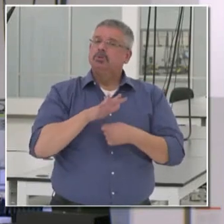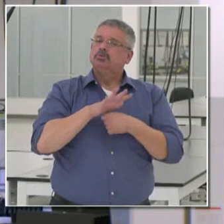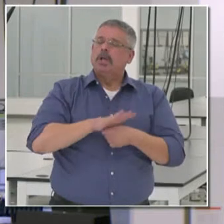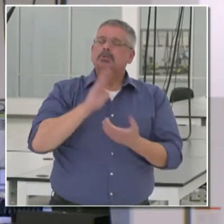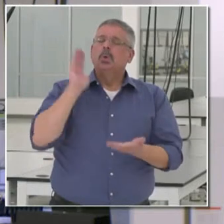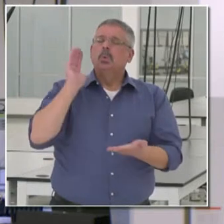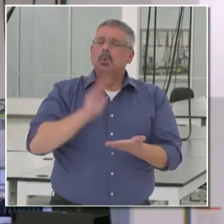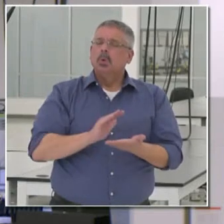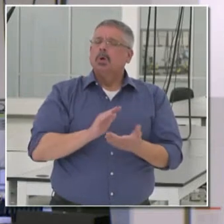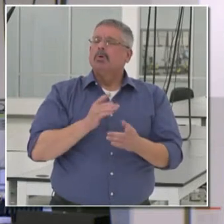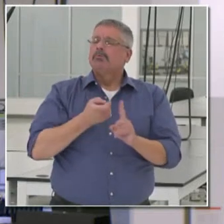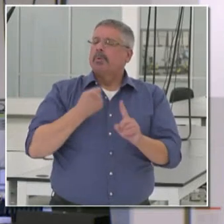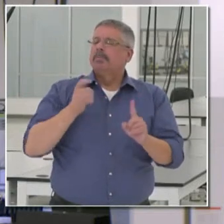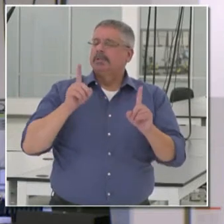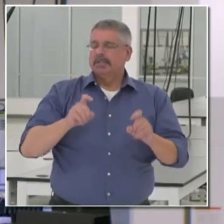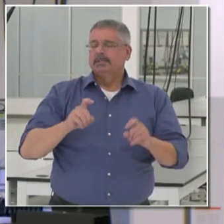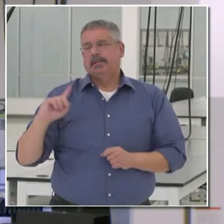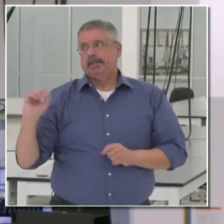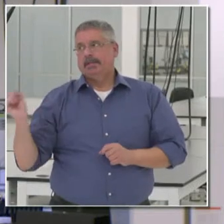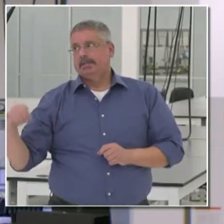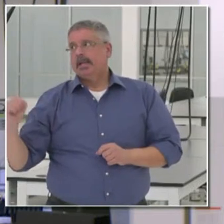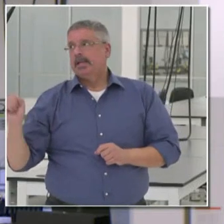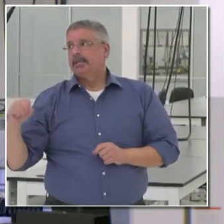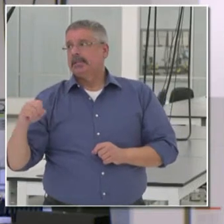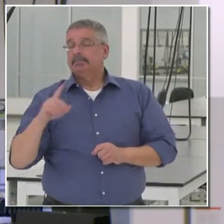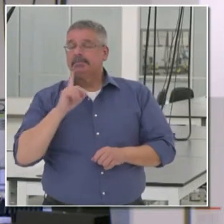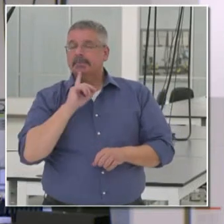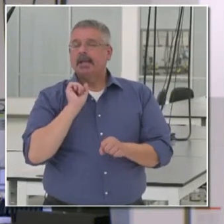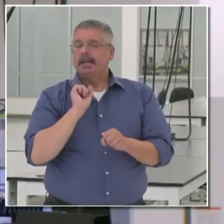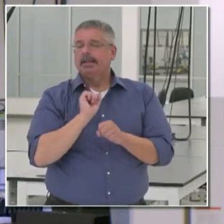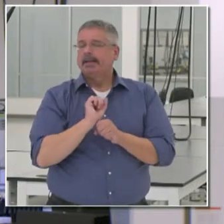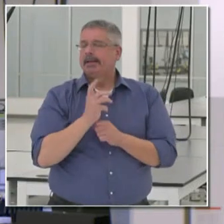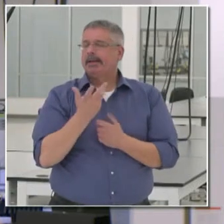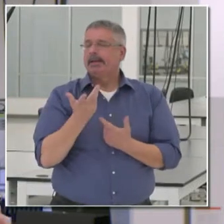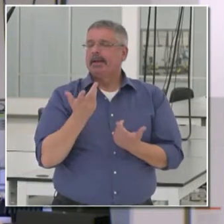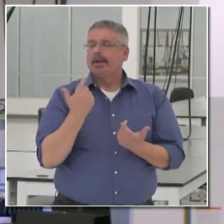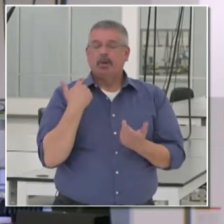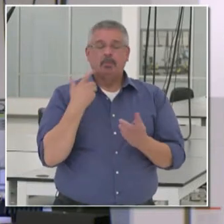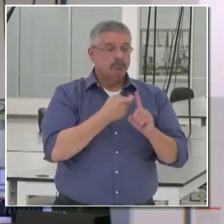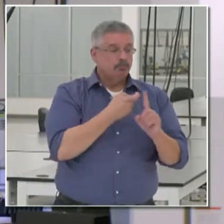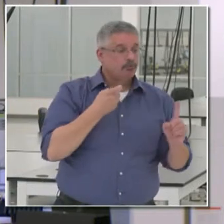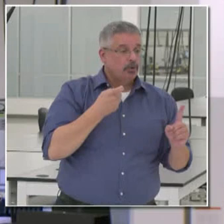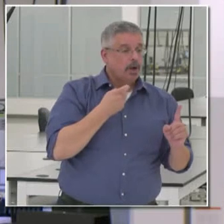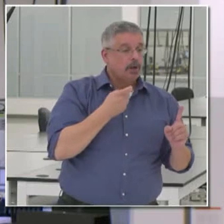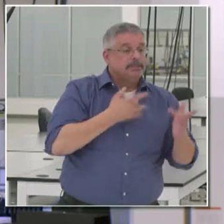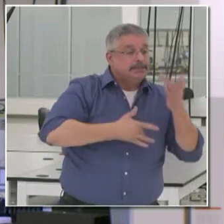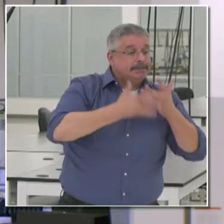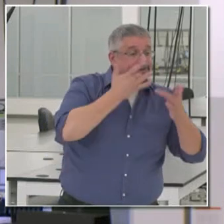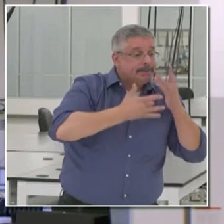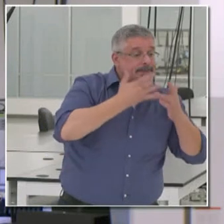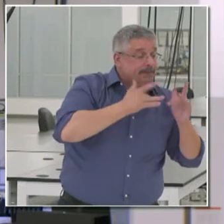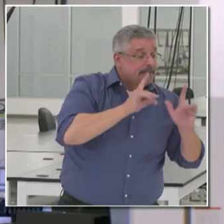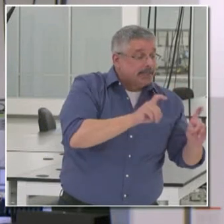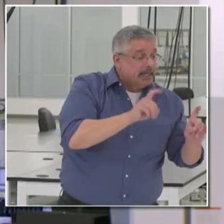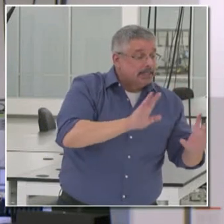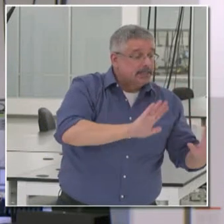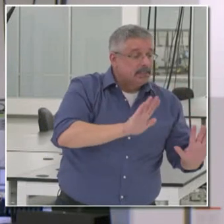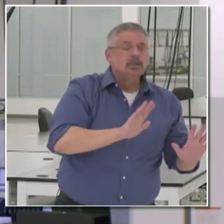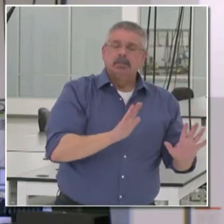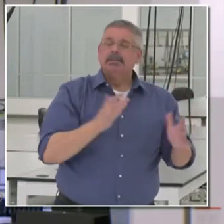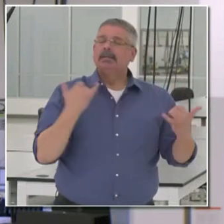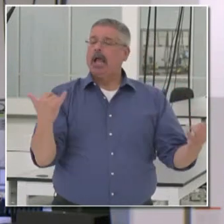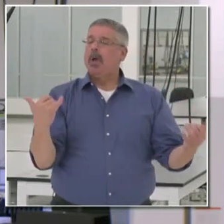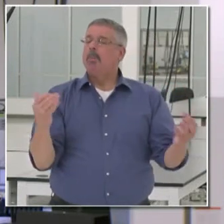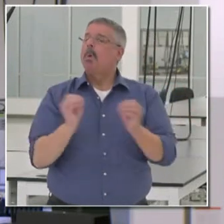parte del estrés en cuanto a las pruebas diagnósticas y la respuesta es sí por definición hemos movido de un punto de vista de